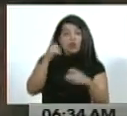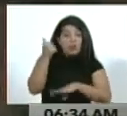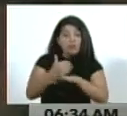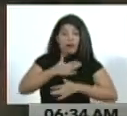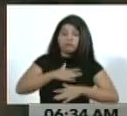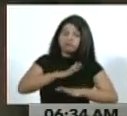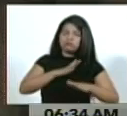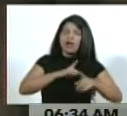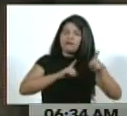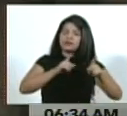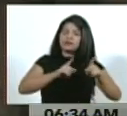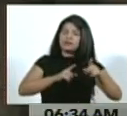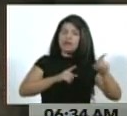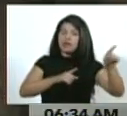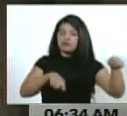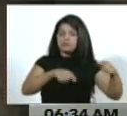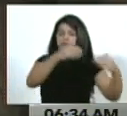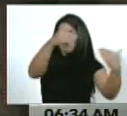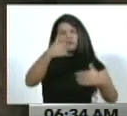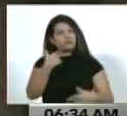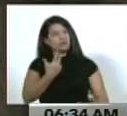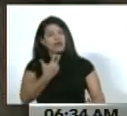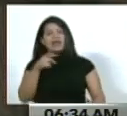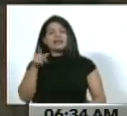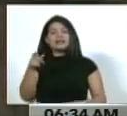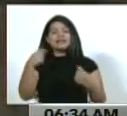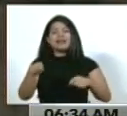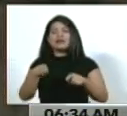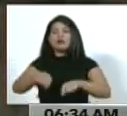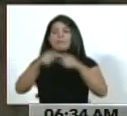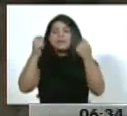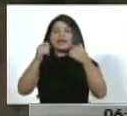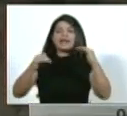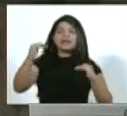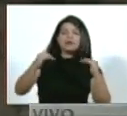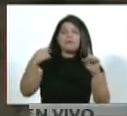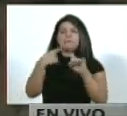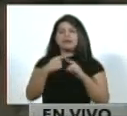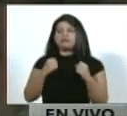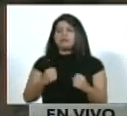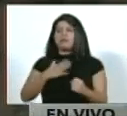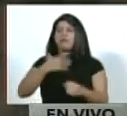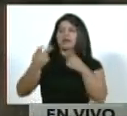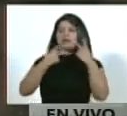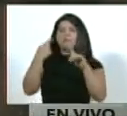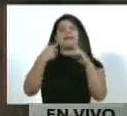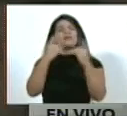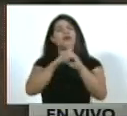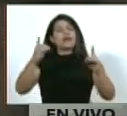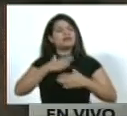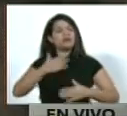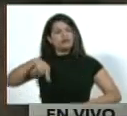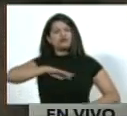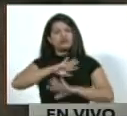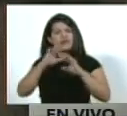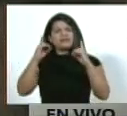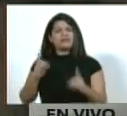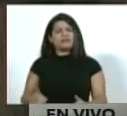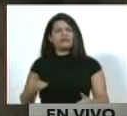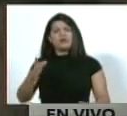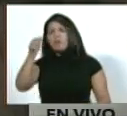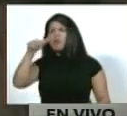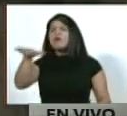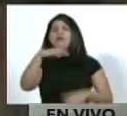romper con el equilibrio, con la estabilidad política, con la democracia que nosotros mismos nos dimos como